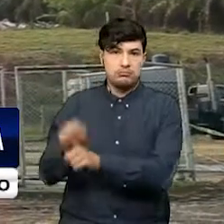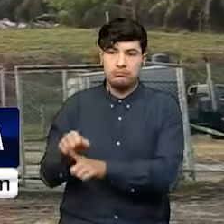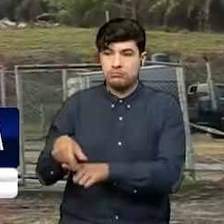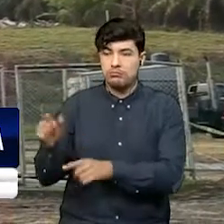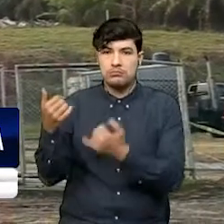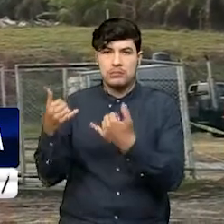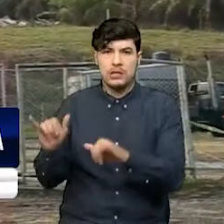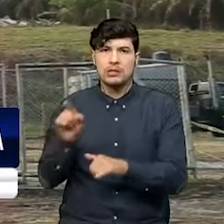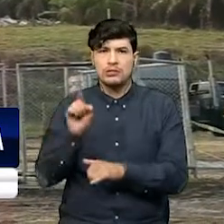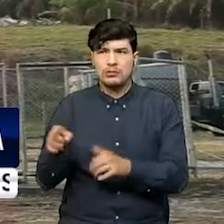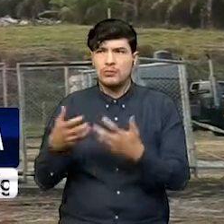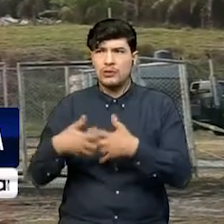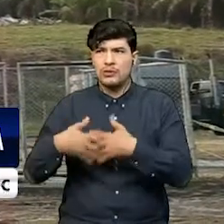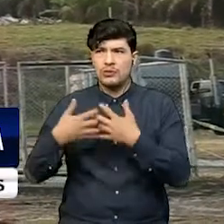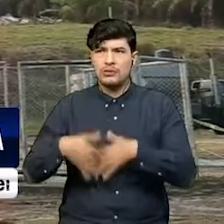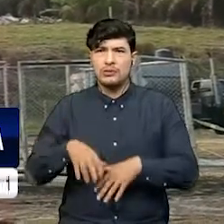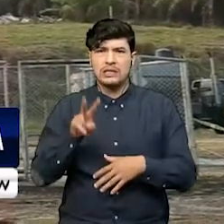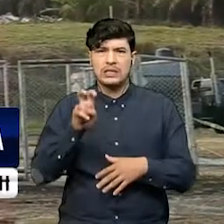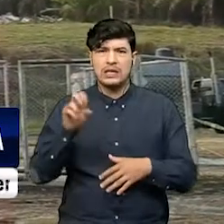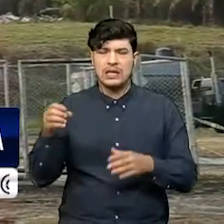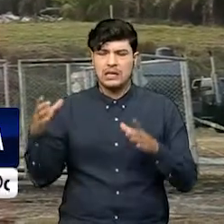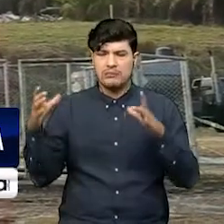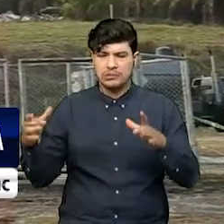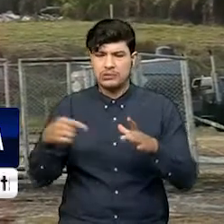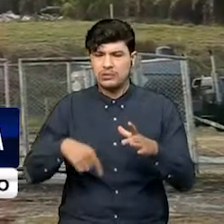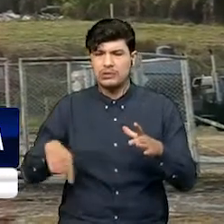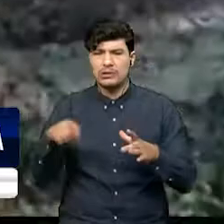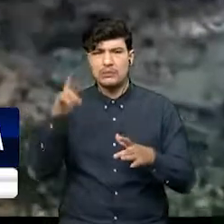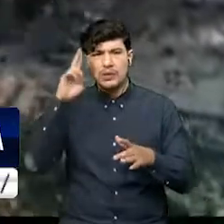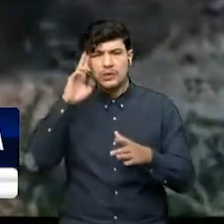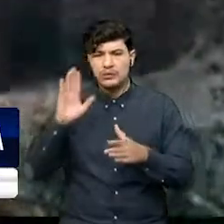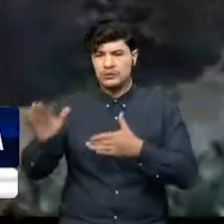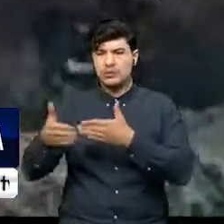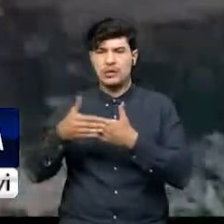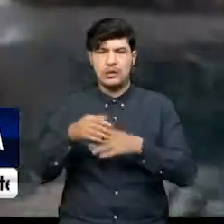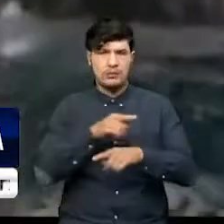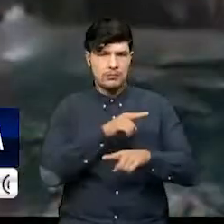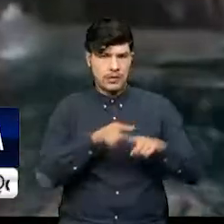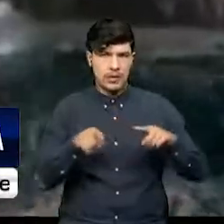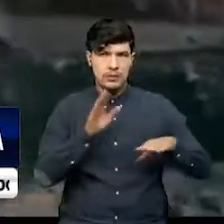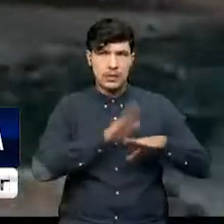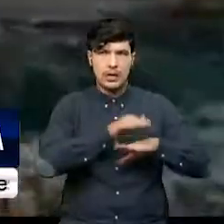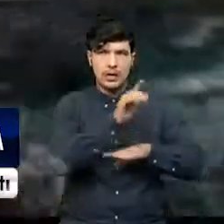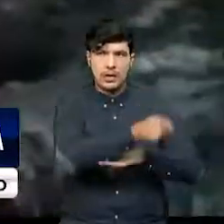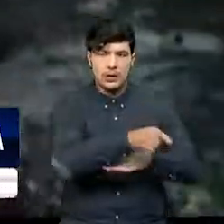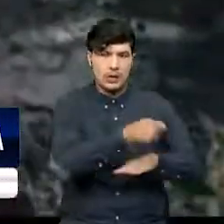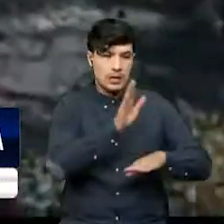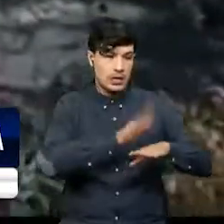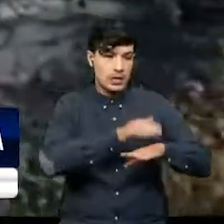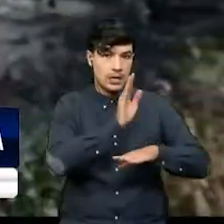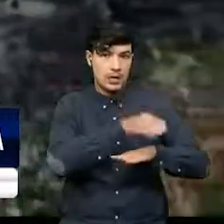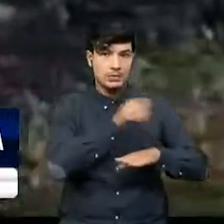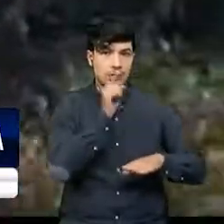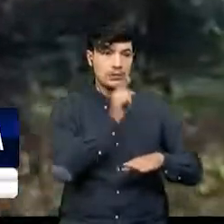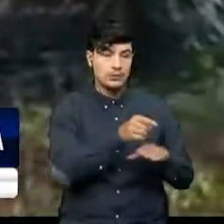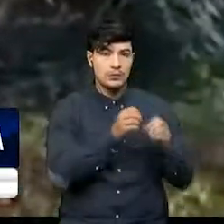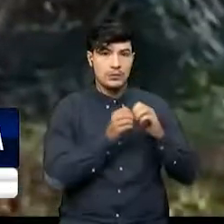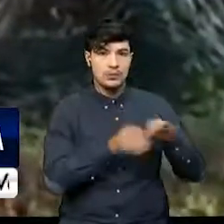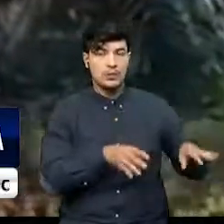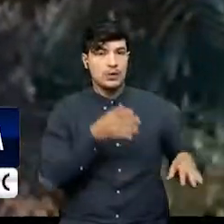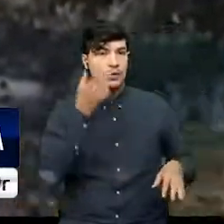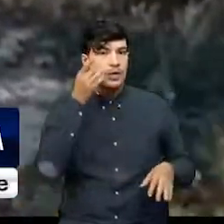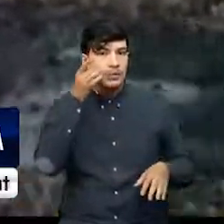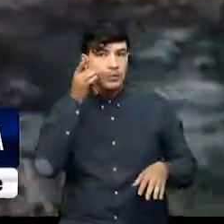no superaban los 70 barriles diarios por eso fue cerrado sin embargo la causa de este abandono según sindicatos podría